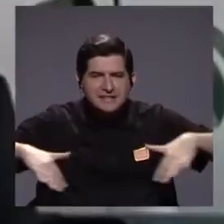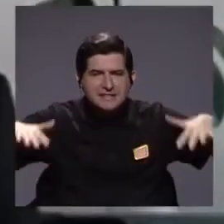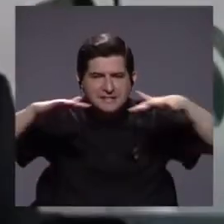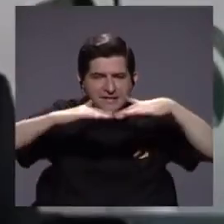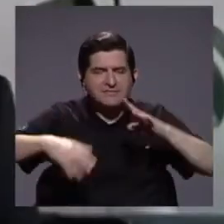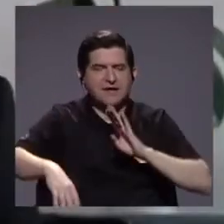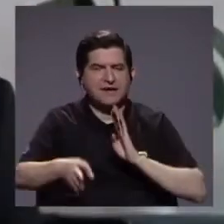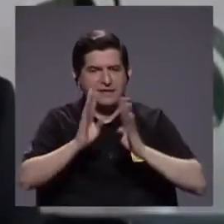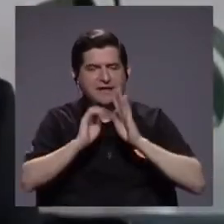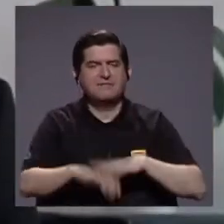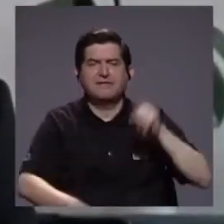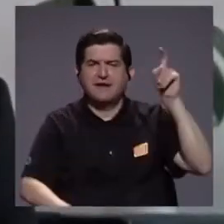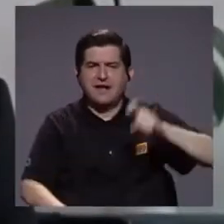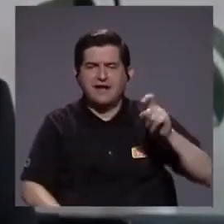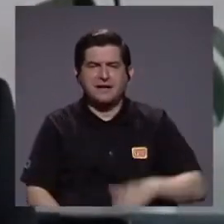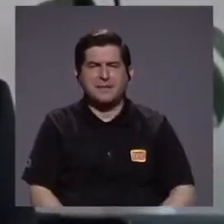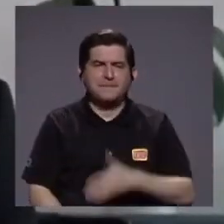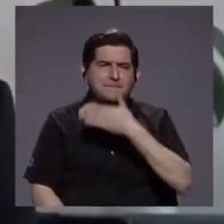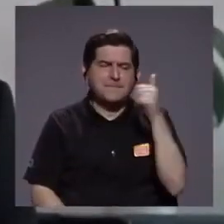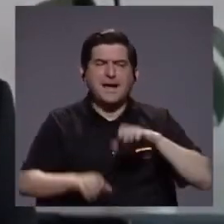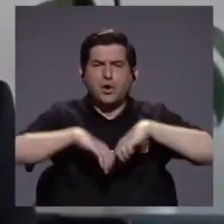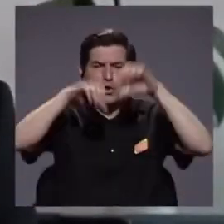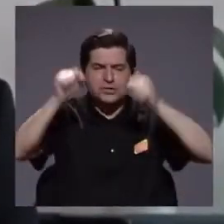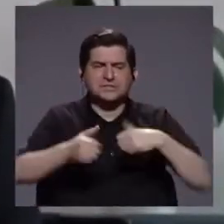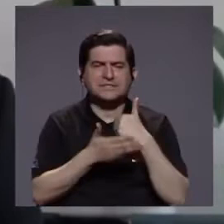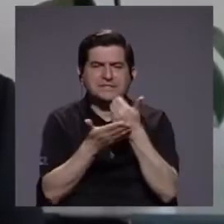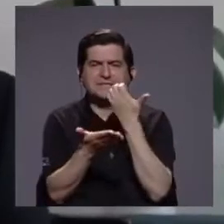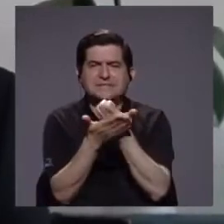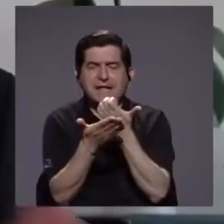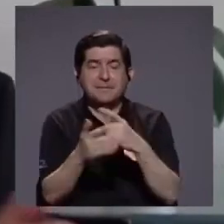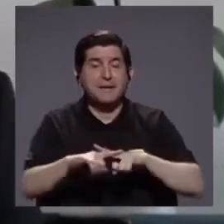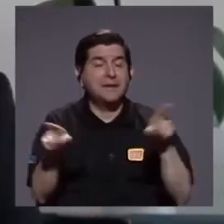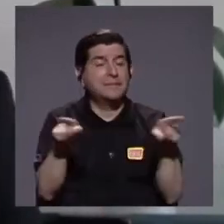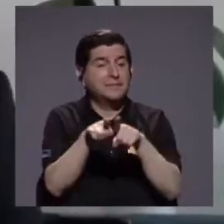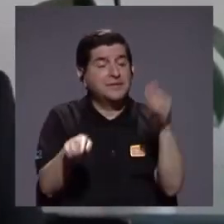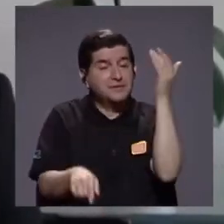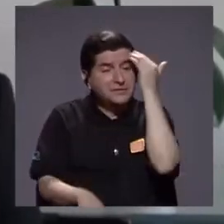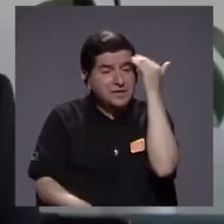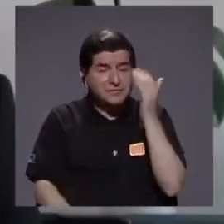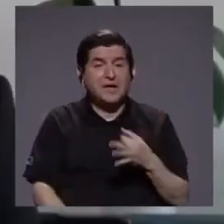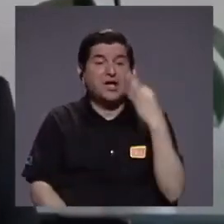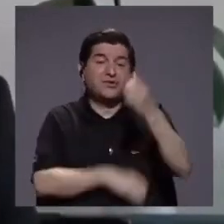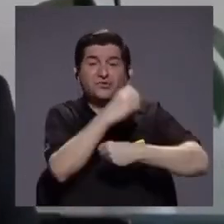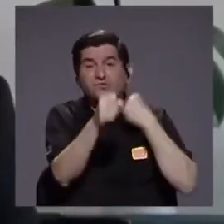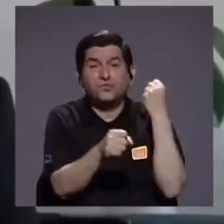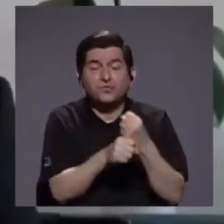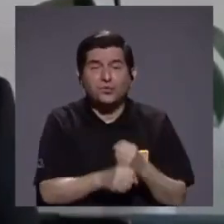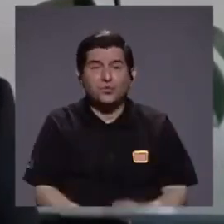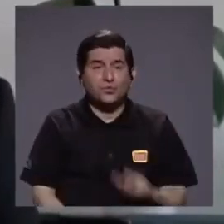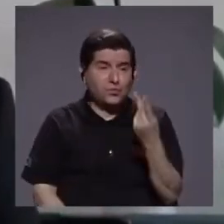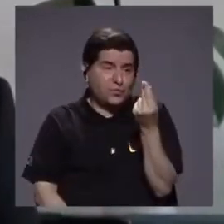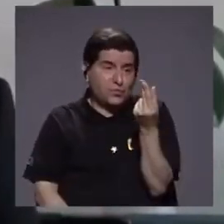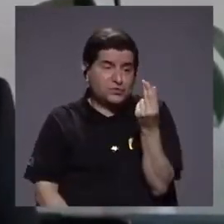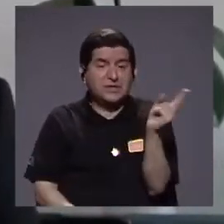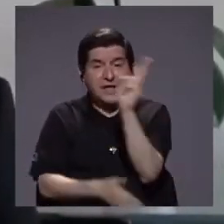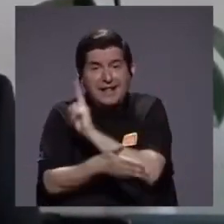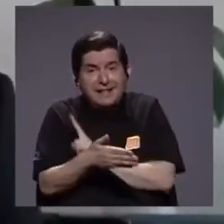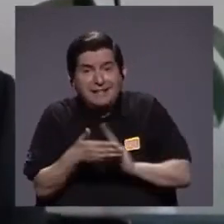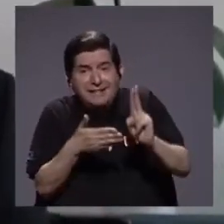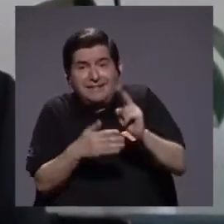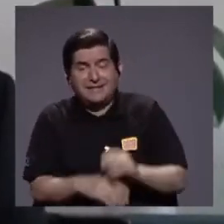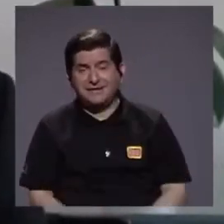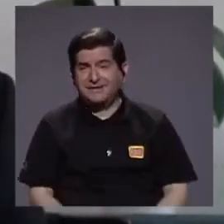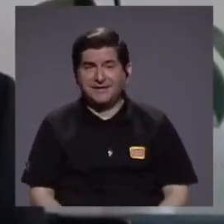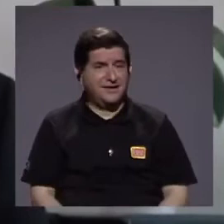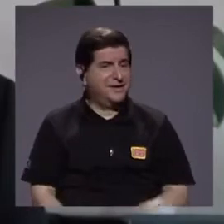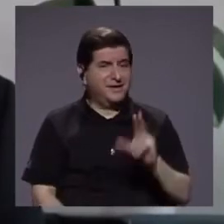se ha mencionado la necesidad de mejorar el sistema de becas, pero también sabemos que en los próximos años los recursos financieros de la universidad